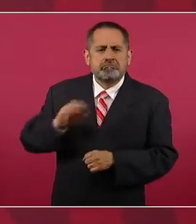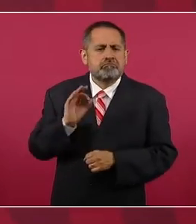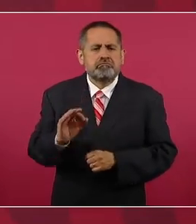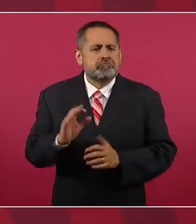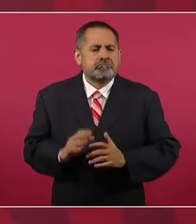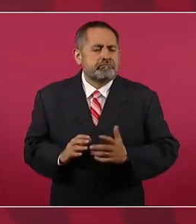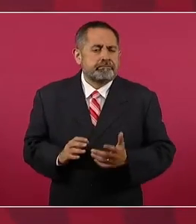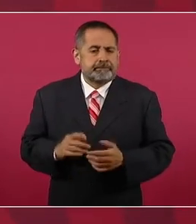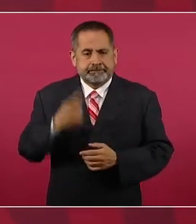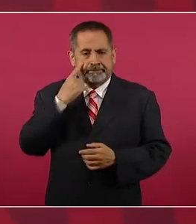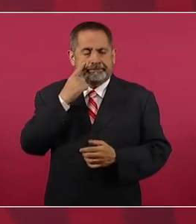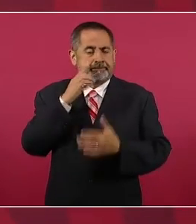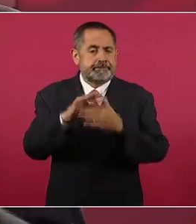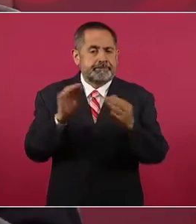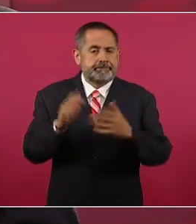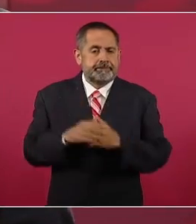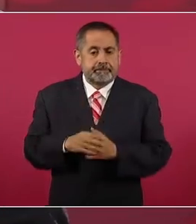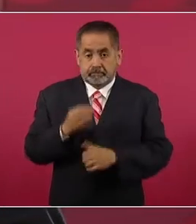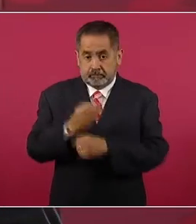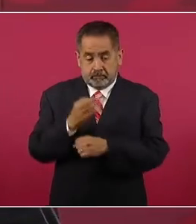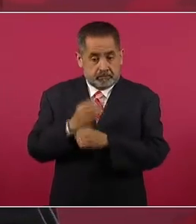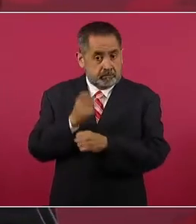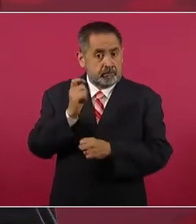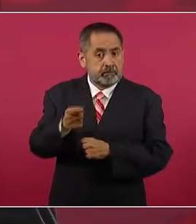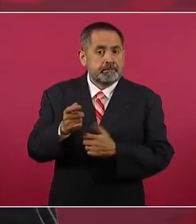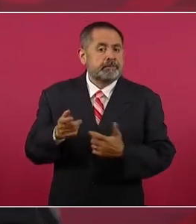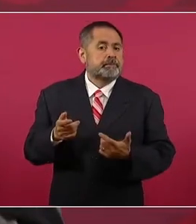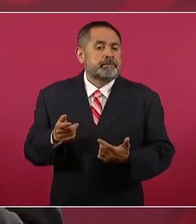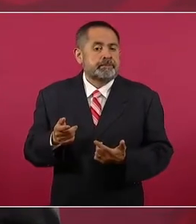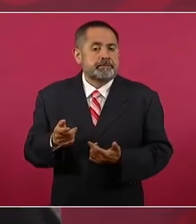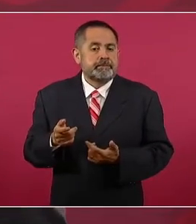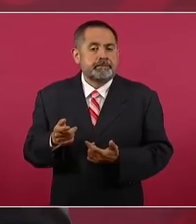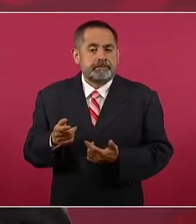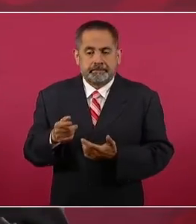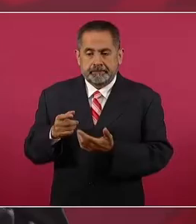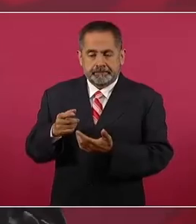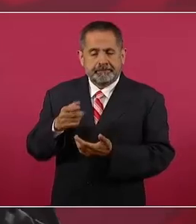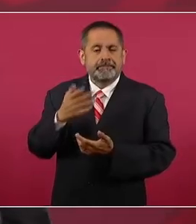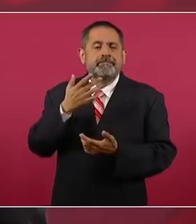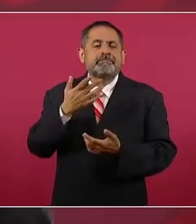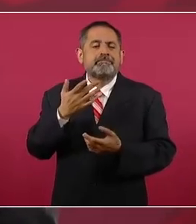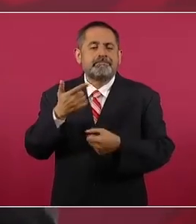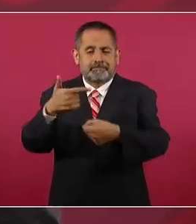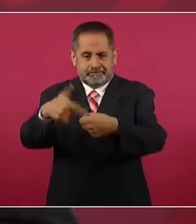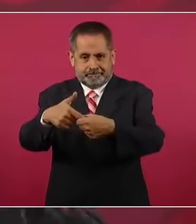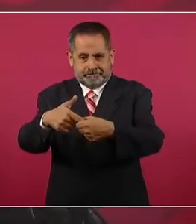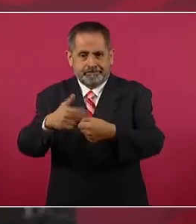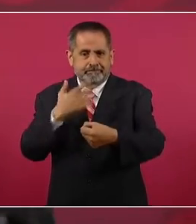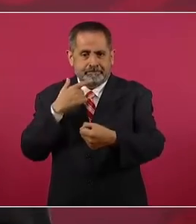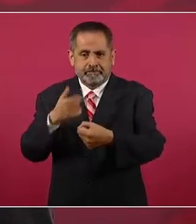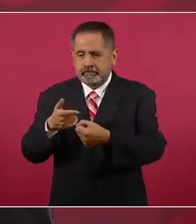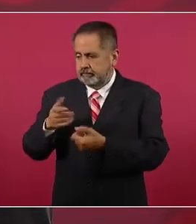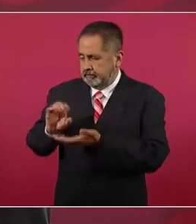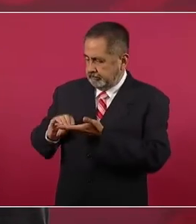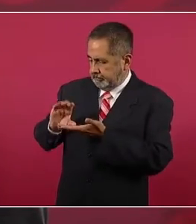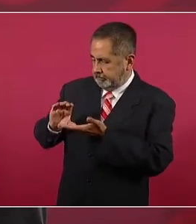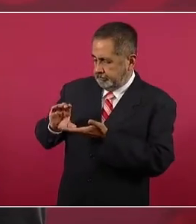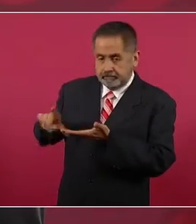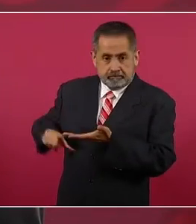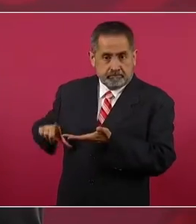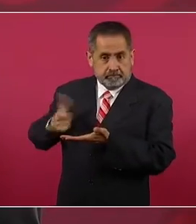se está entregando este subsidio para que no aumenten las gasolinas, que no aumente el